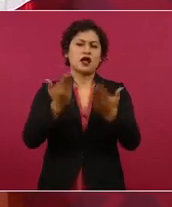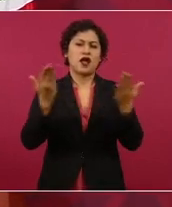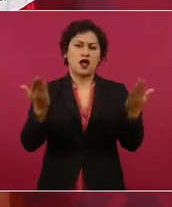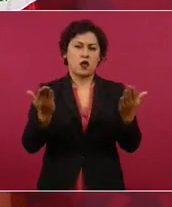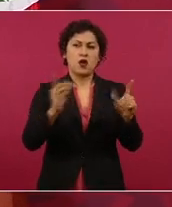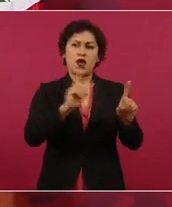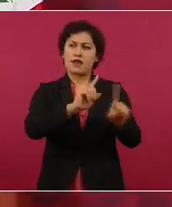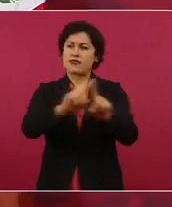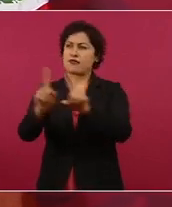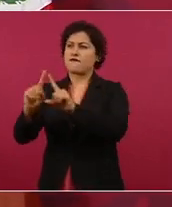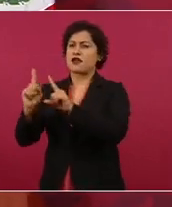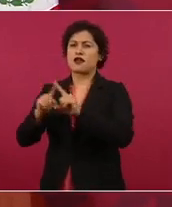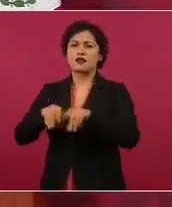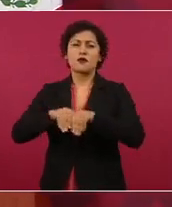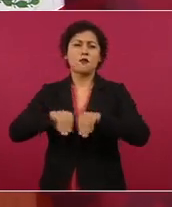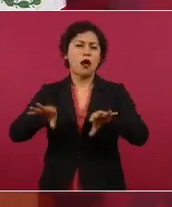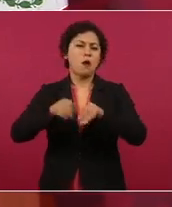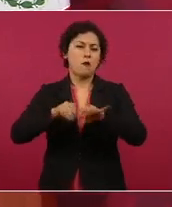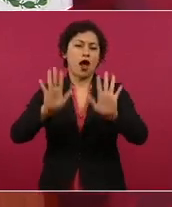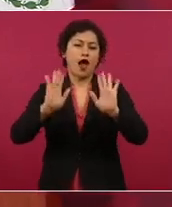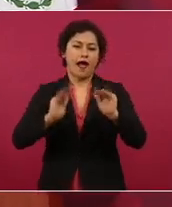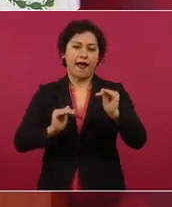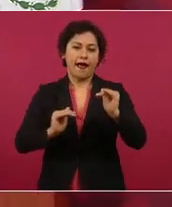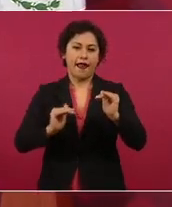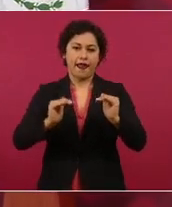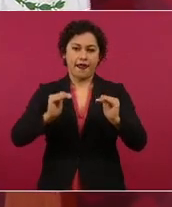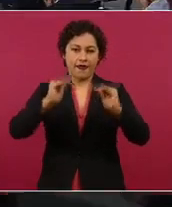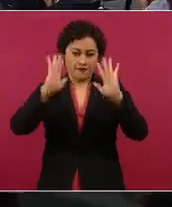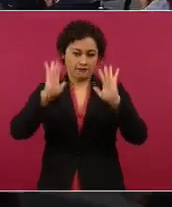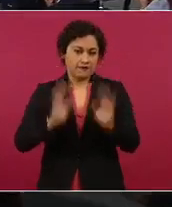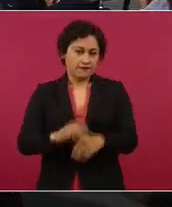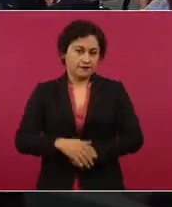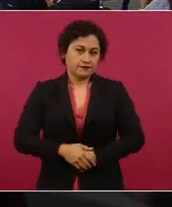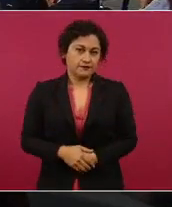pluralidad, más equilibrio. Entonces,